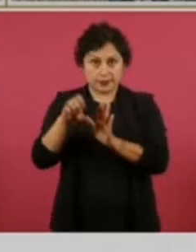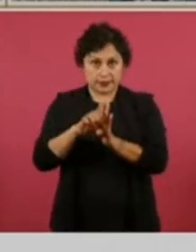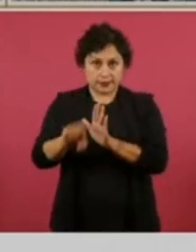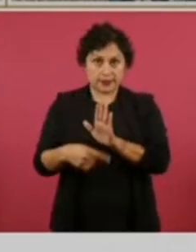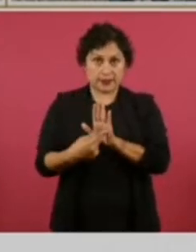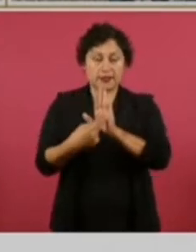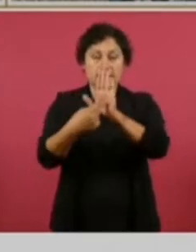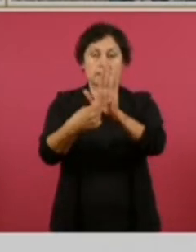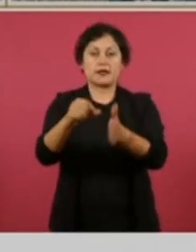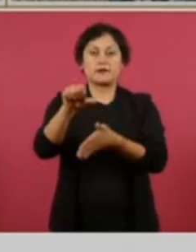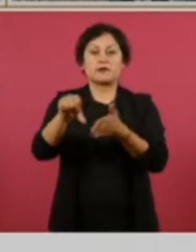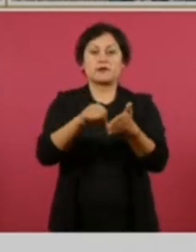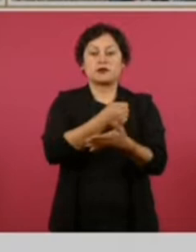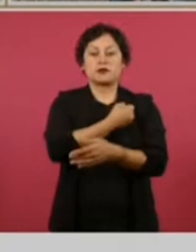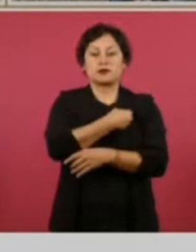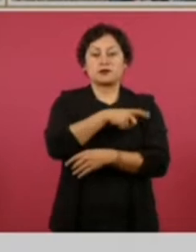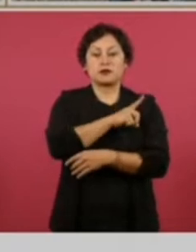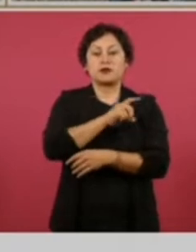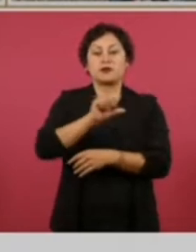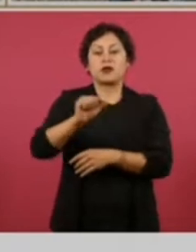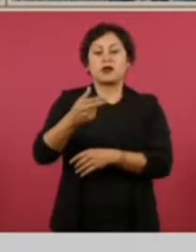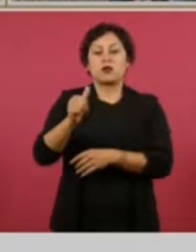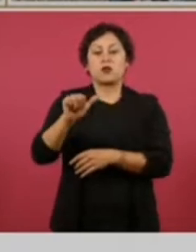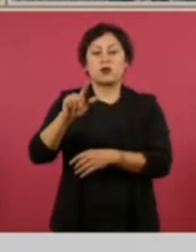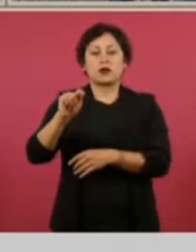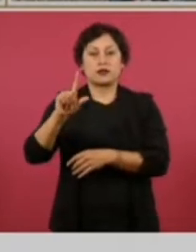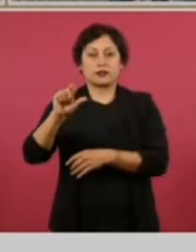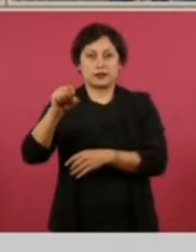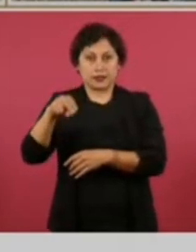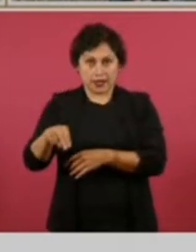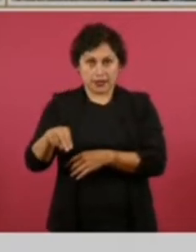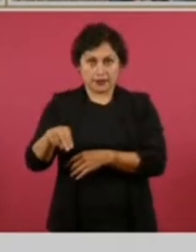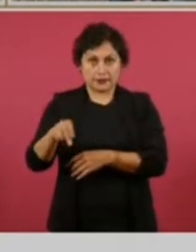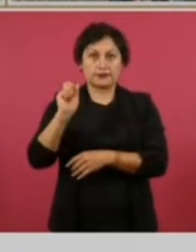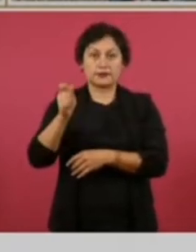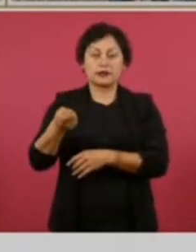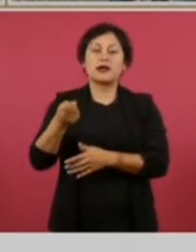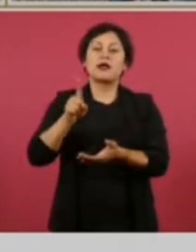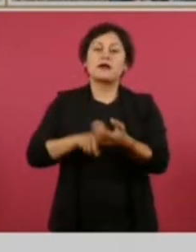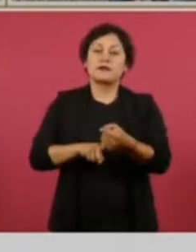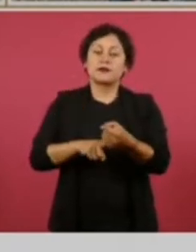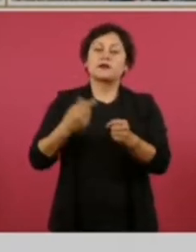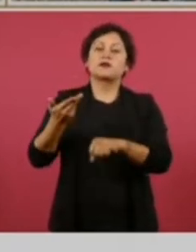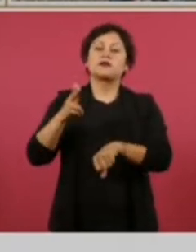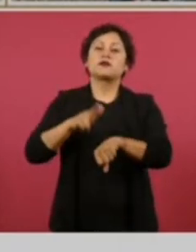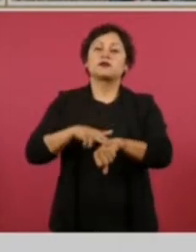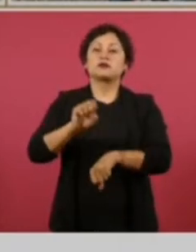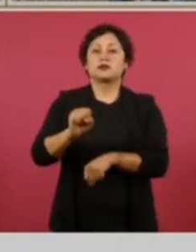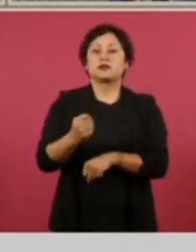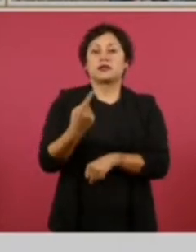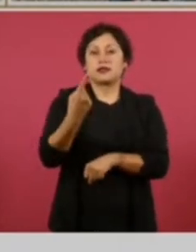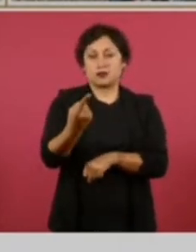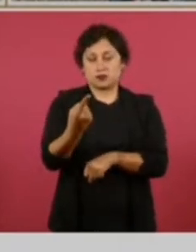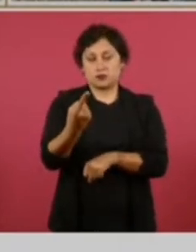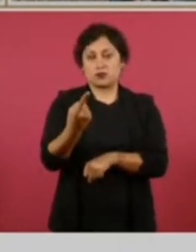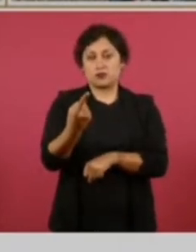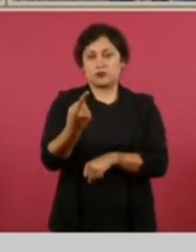del centro de salud de Aguatlán. También hay 61 hospitales transferidos a IMSS